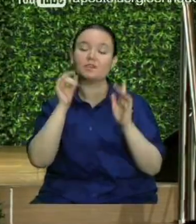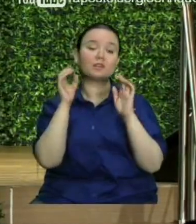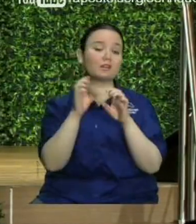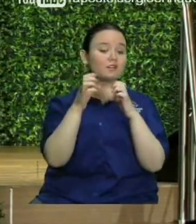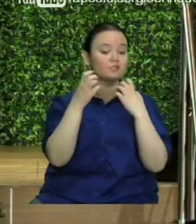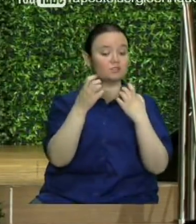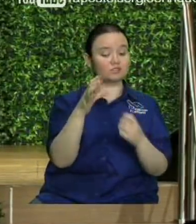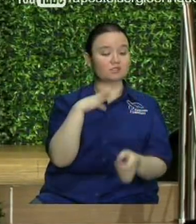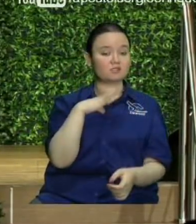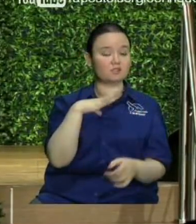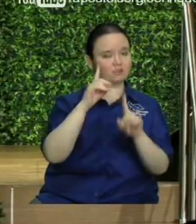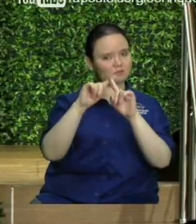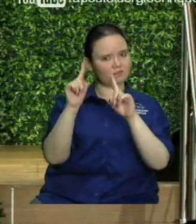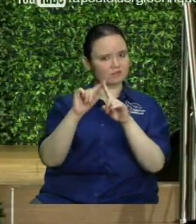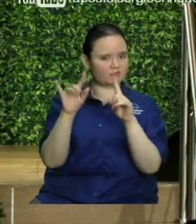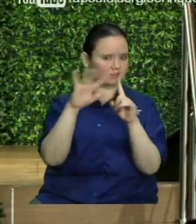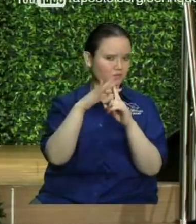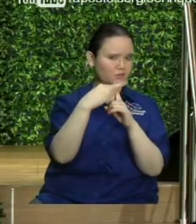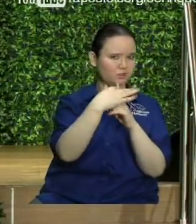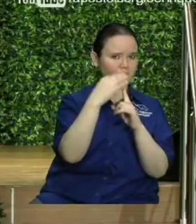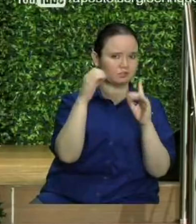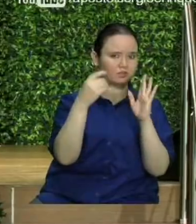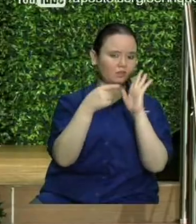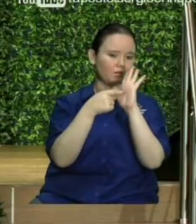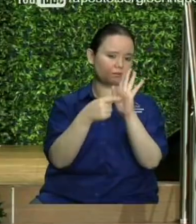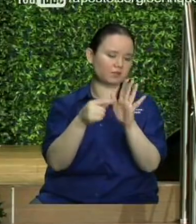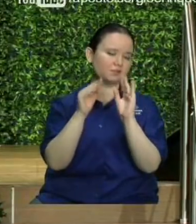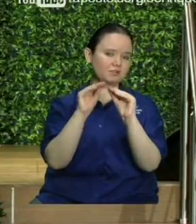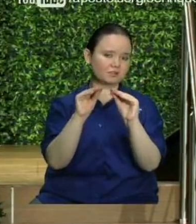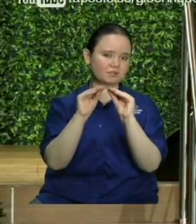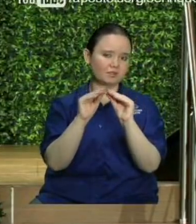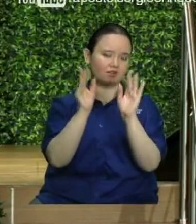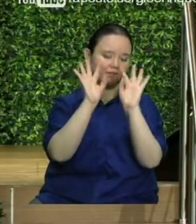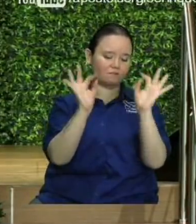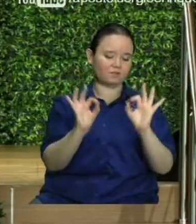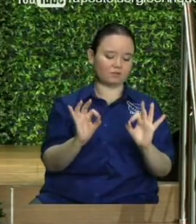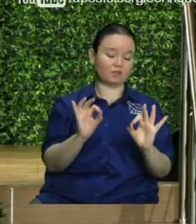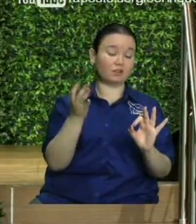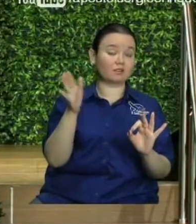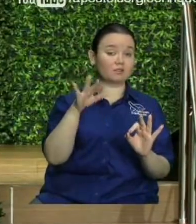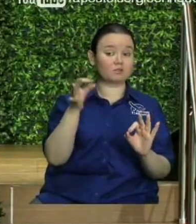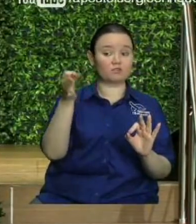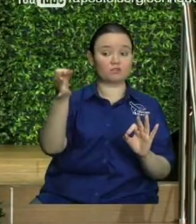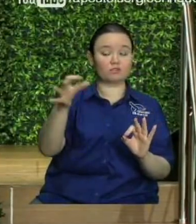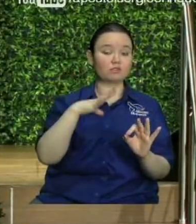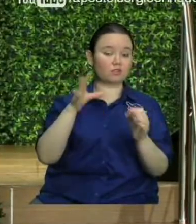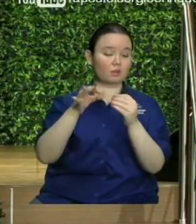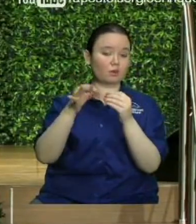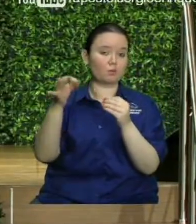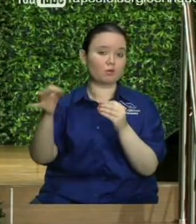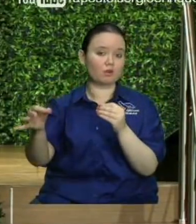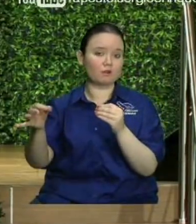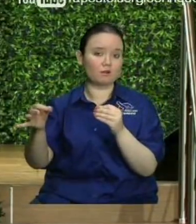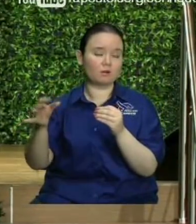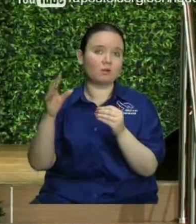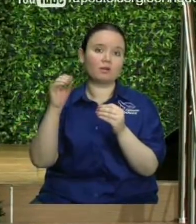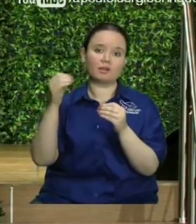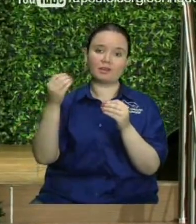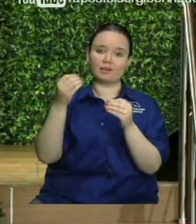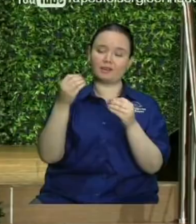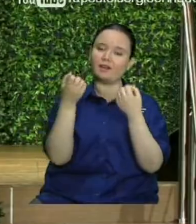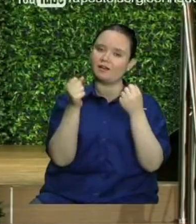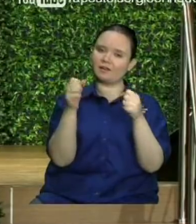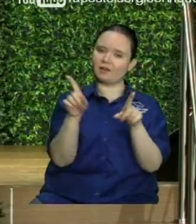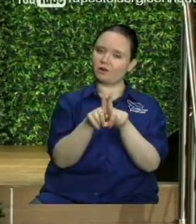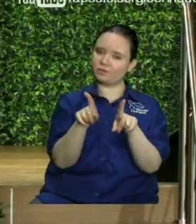a Abraham, como que nos empieza a enseñar en figura que venía un pueblo que aún no había sido creado, que era Israel. Y